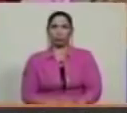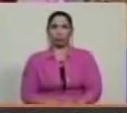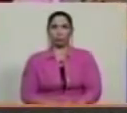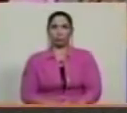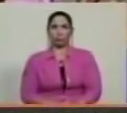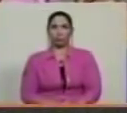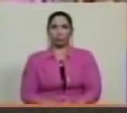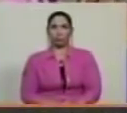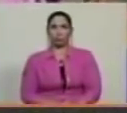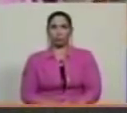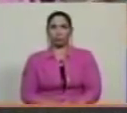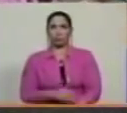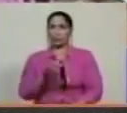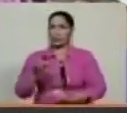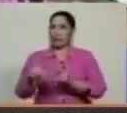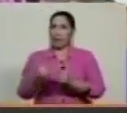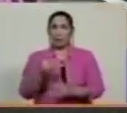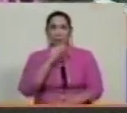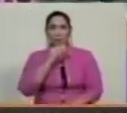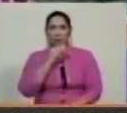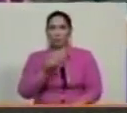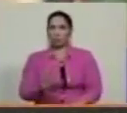Nadie puede ponerse bravo por eso.